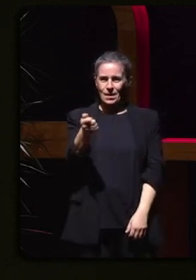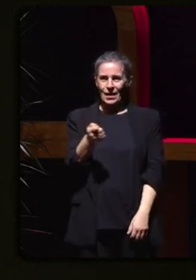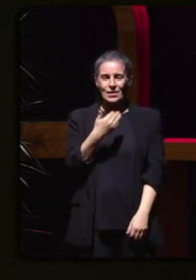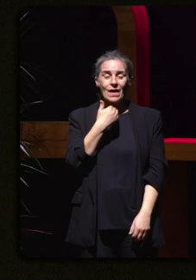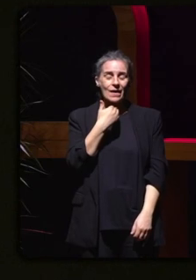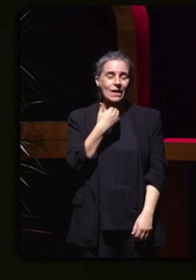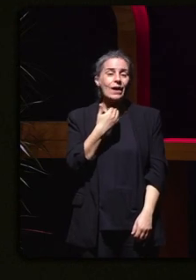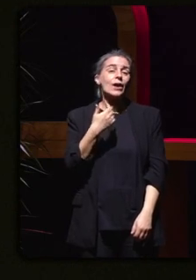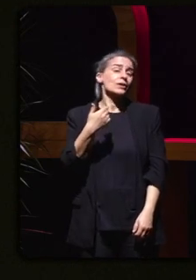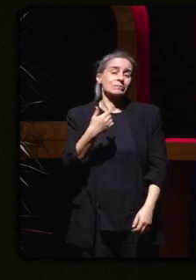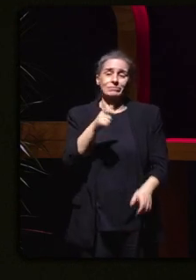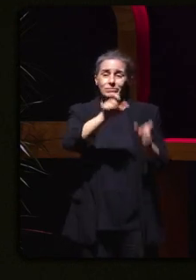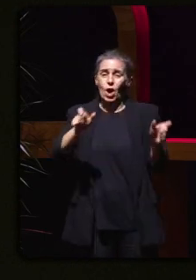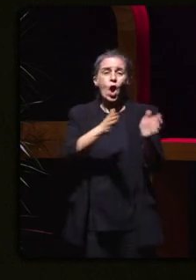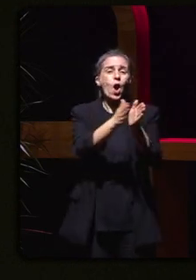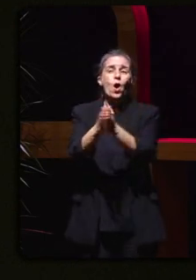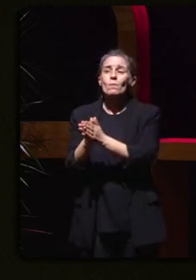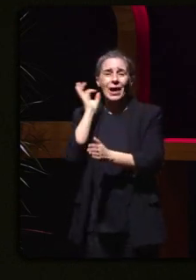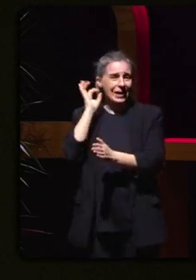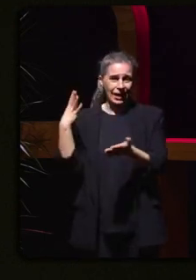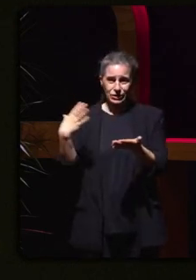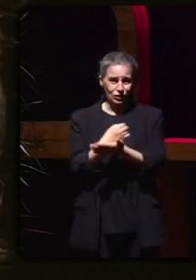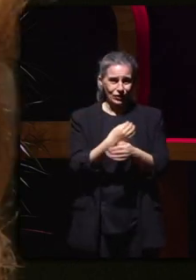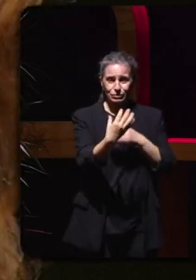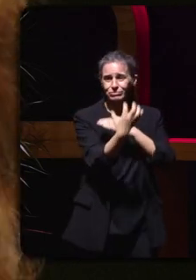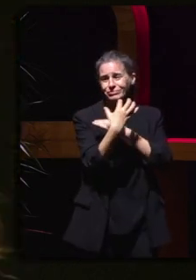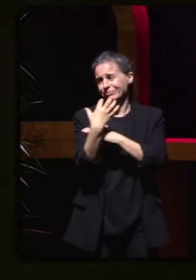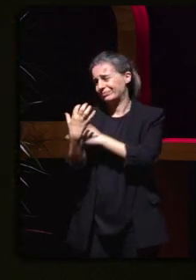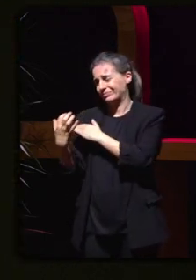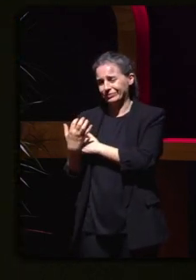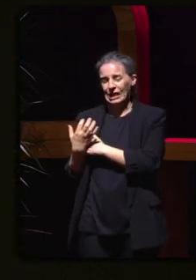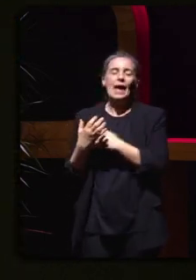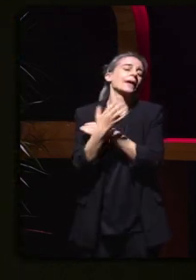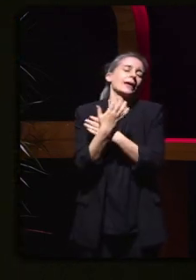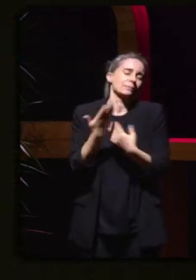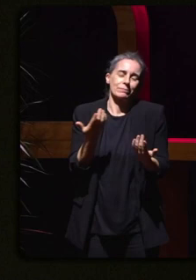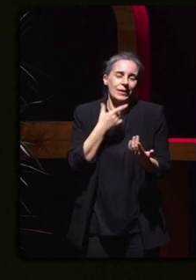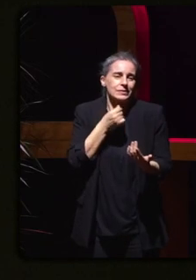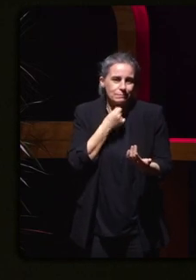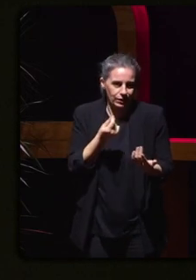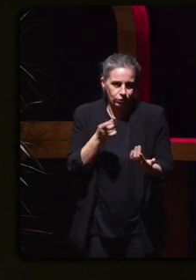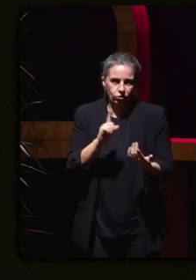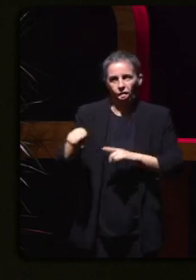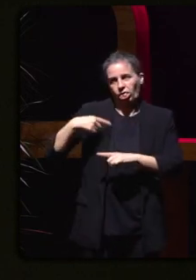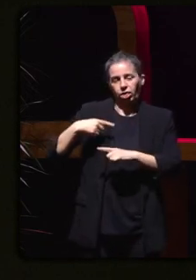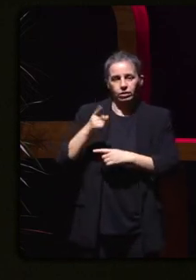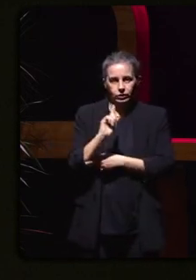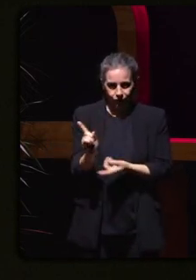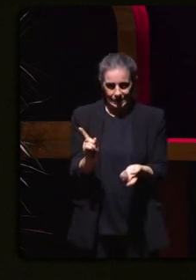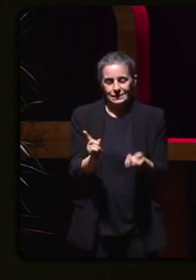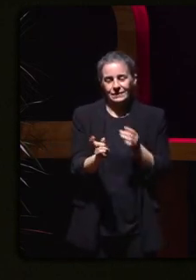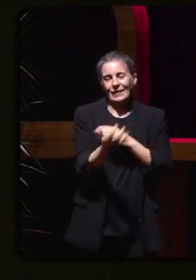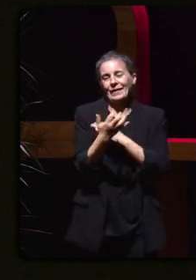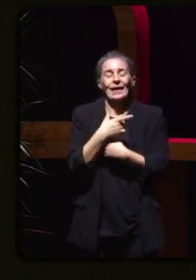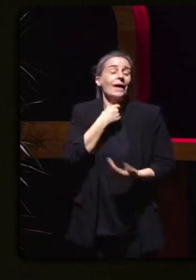colegio solo de chicas se rieron de mí también se rieron de mí bien no se rieron de mí vale les hizo mucha gracia porque sabían que yo